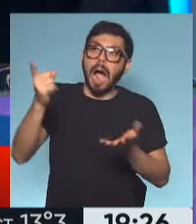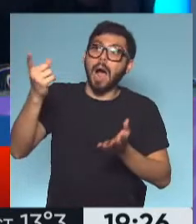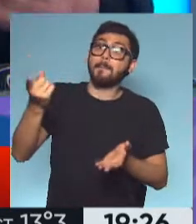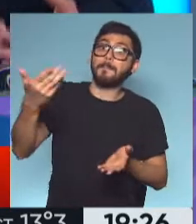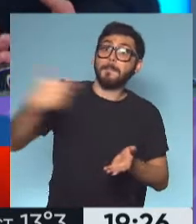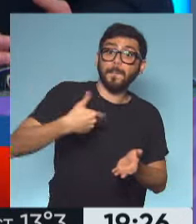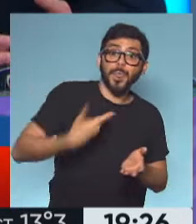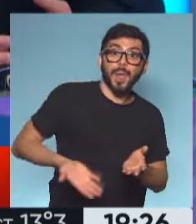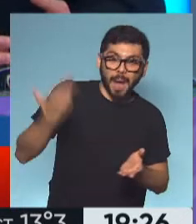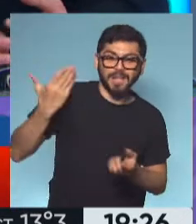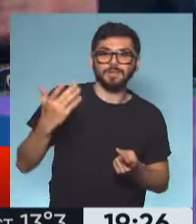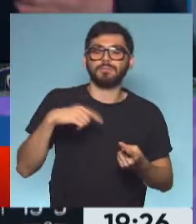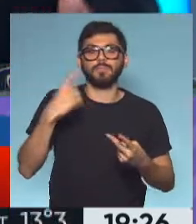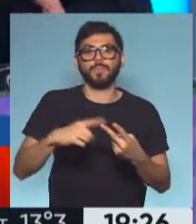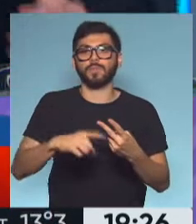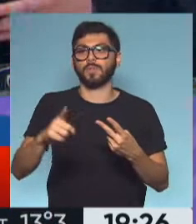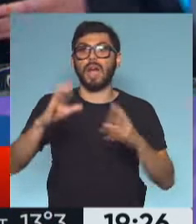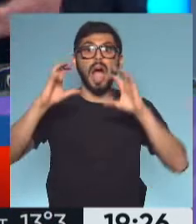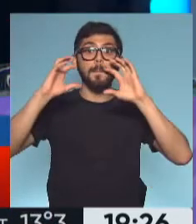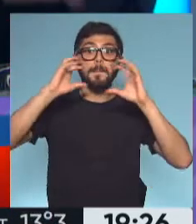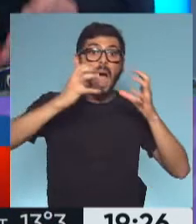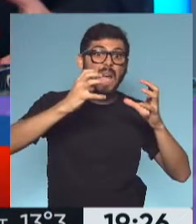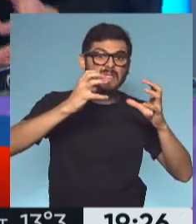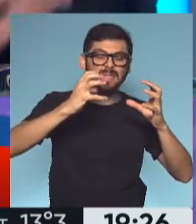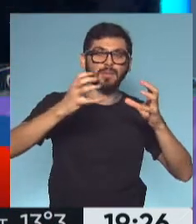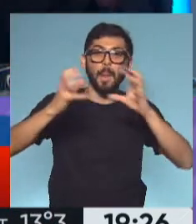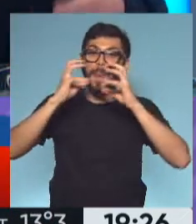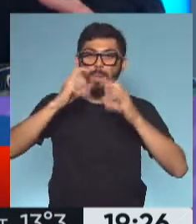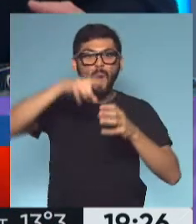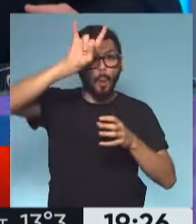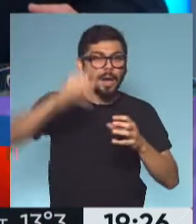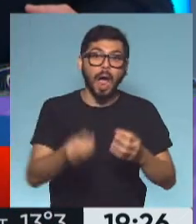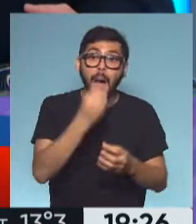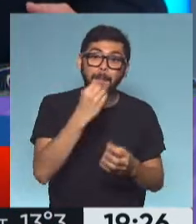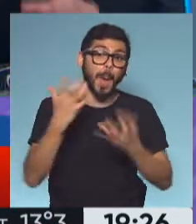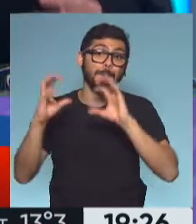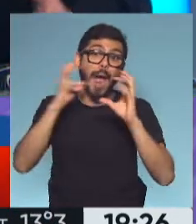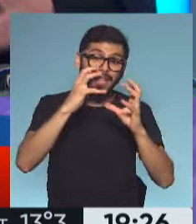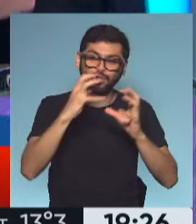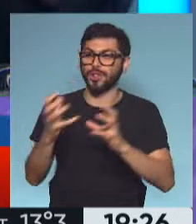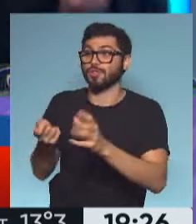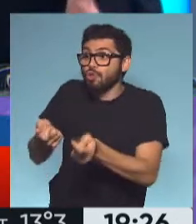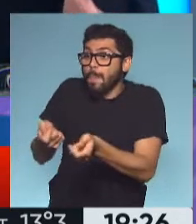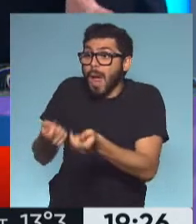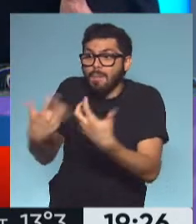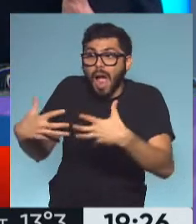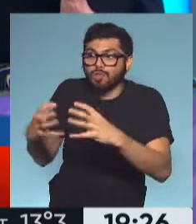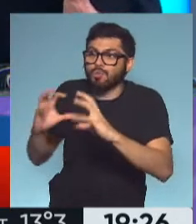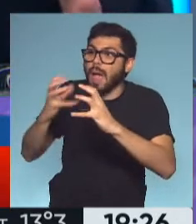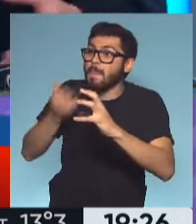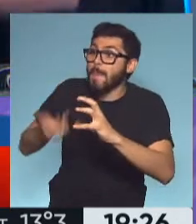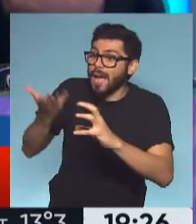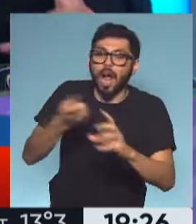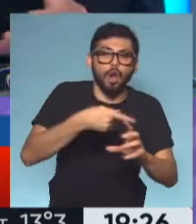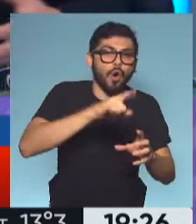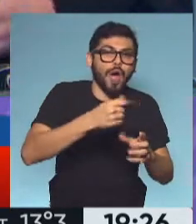también el maíz, entonces, bueno, eso es insumo para el engorde, viene aumentando, entonces aumenta. Hay un montón de